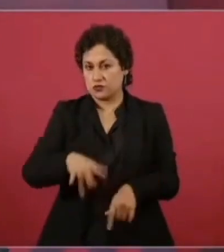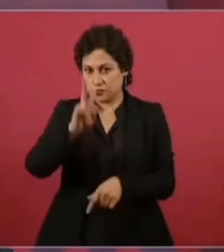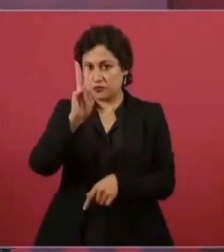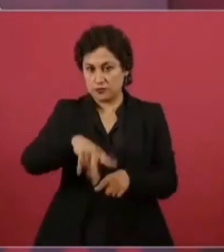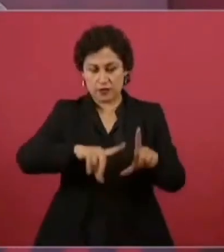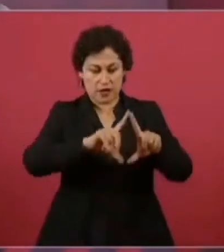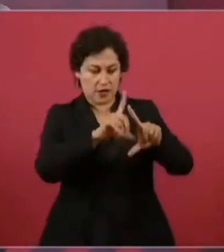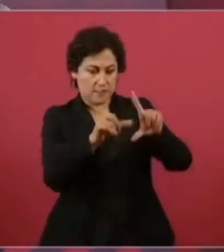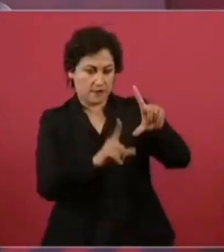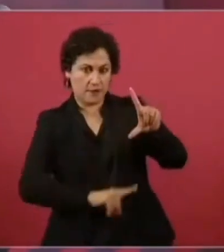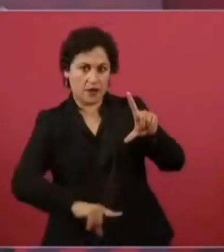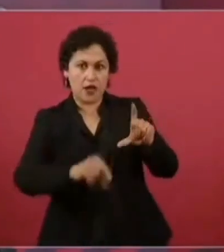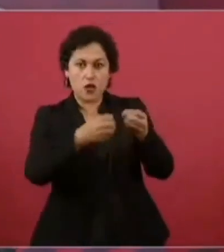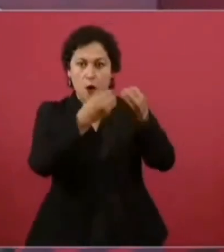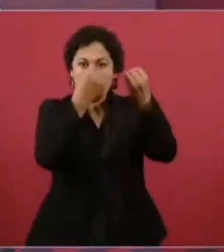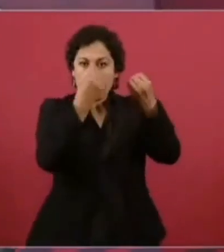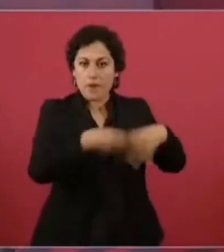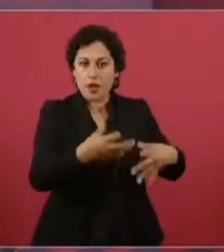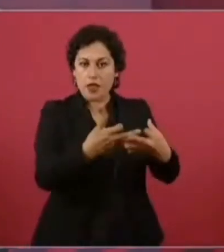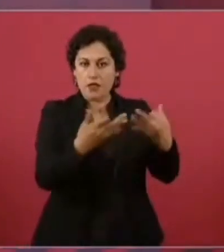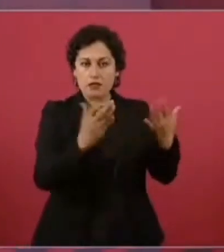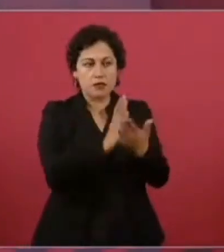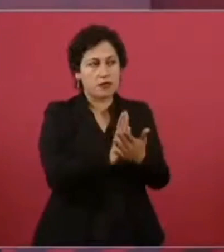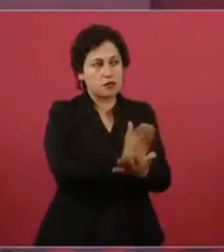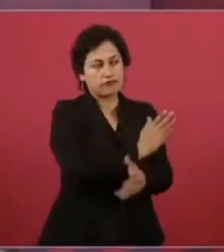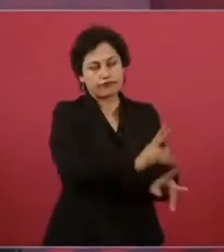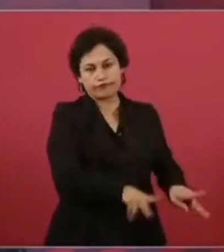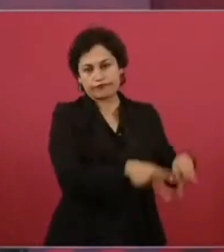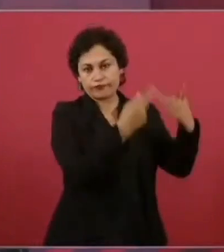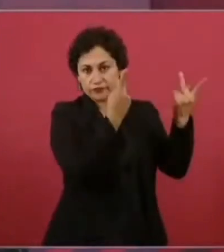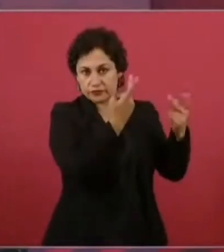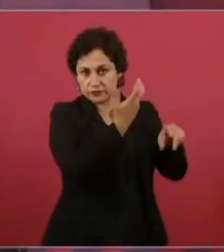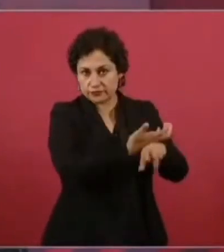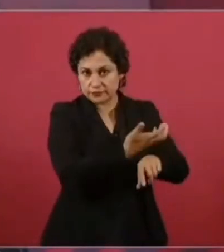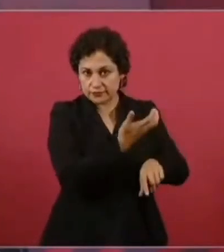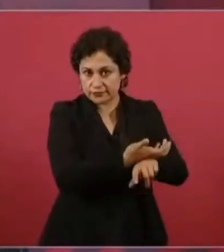y luego que lo traen los conservadores, vende